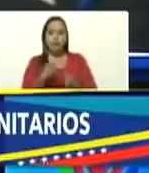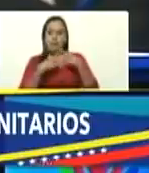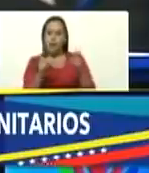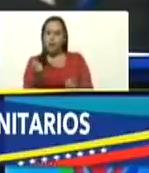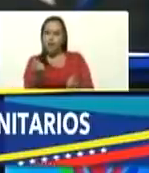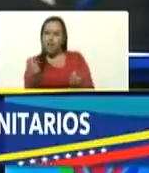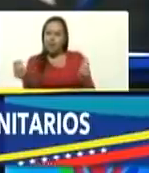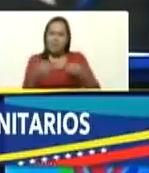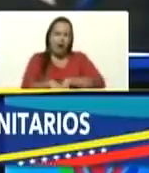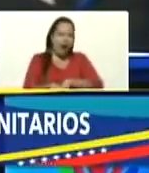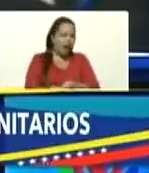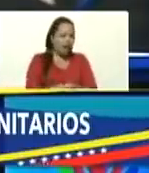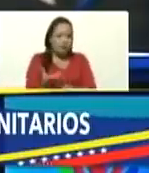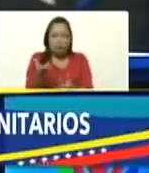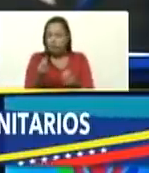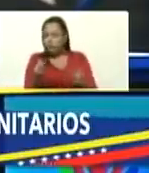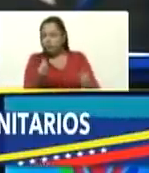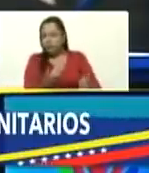falta mucho